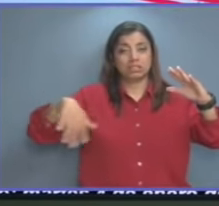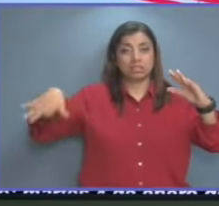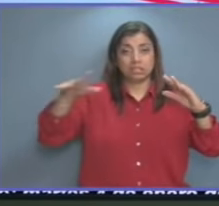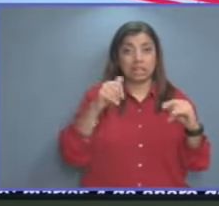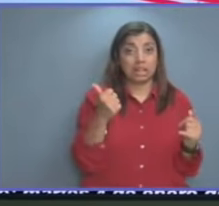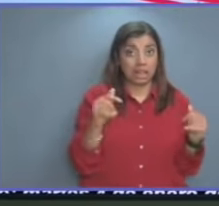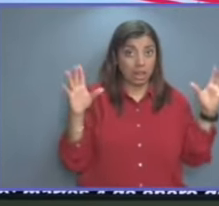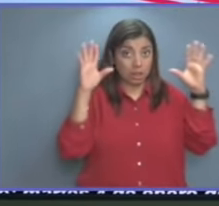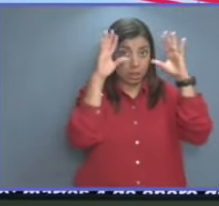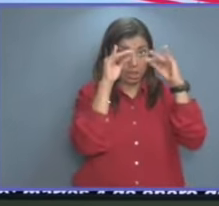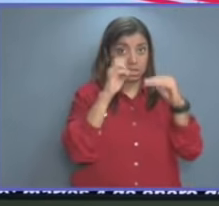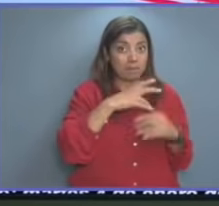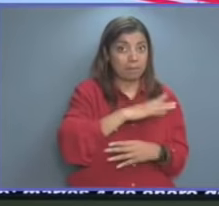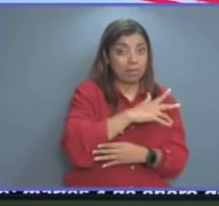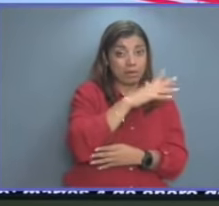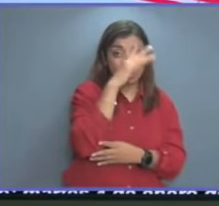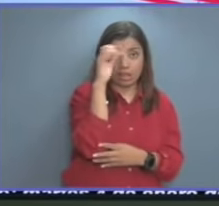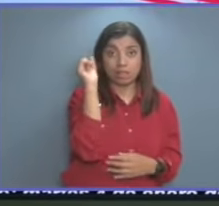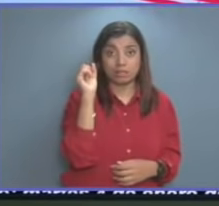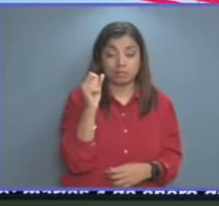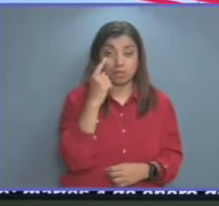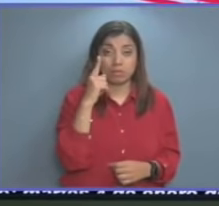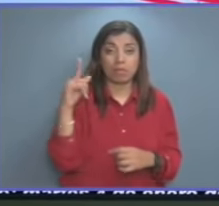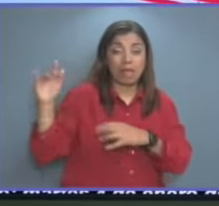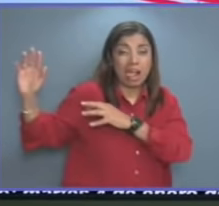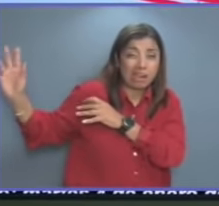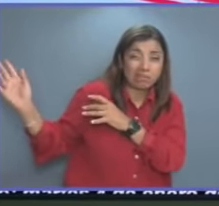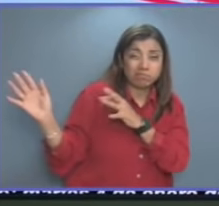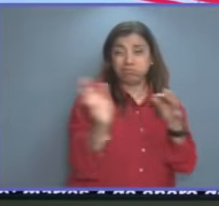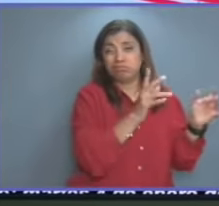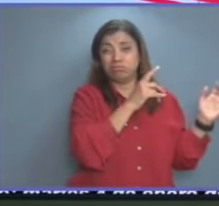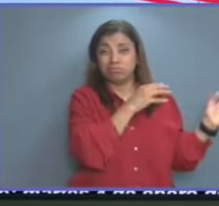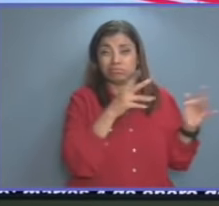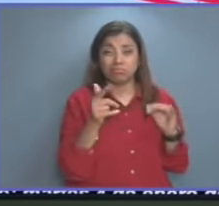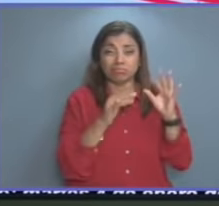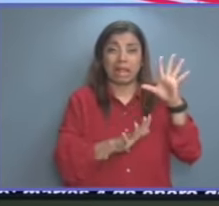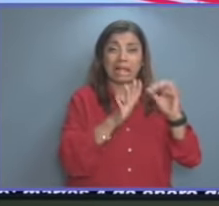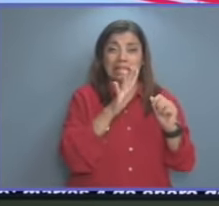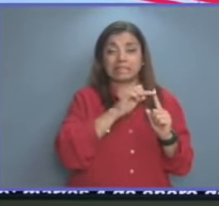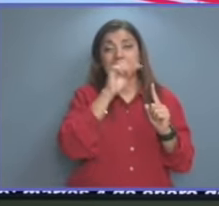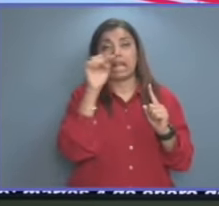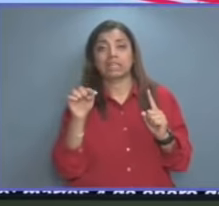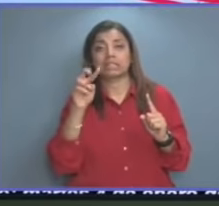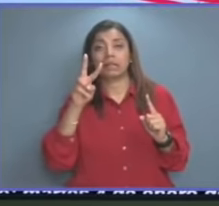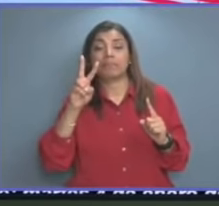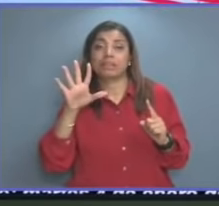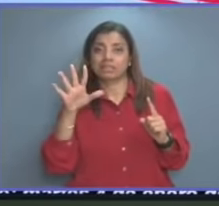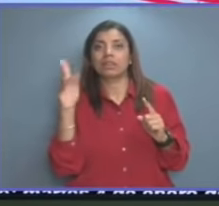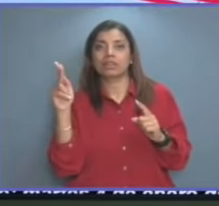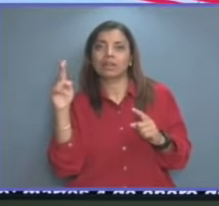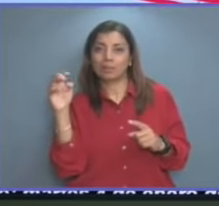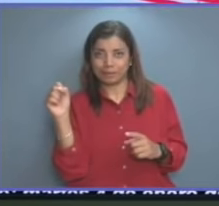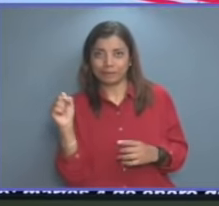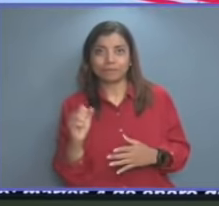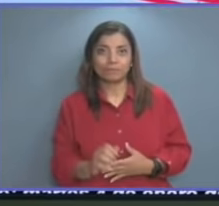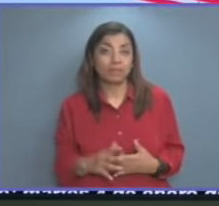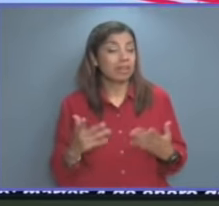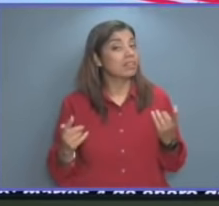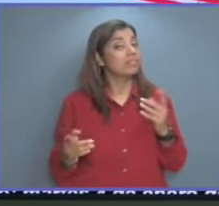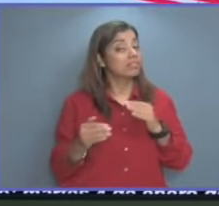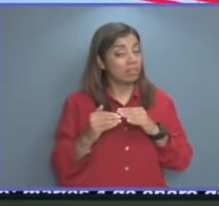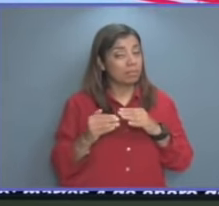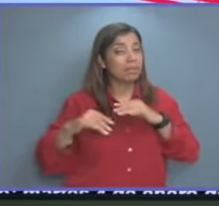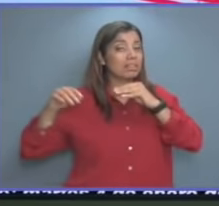noche madrugada de este día podremos experimentar vientos que van a disminuir entre los 15 a 25 kilómetros por hora además un sistema de vaguada